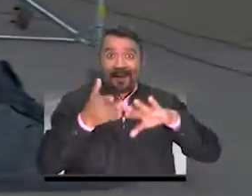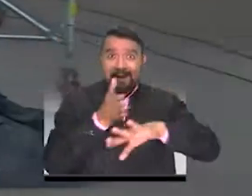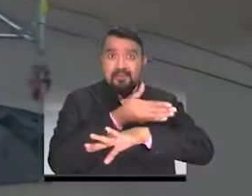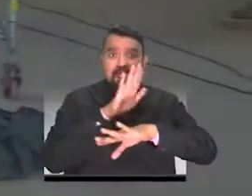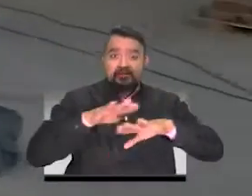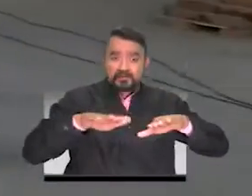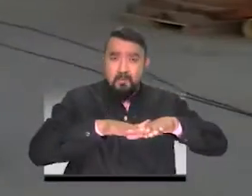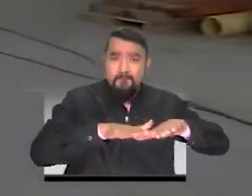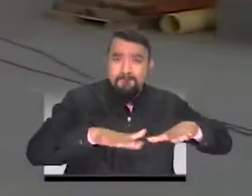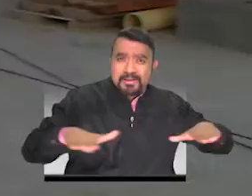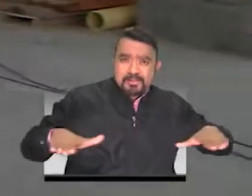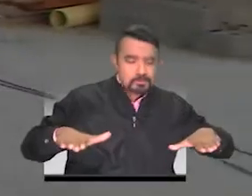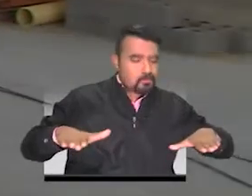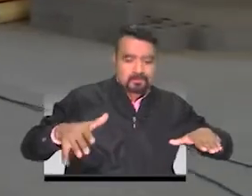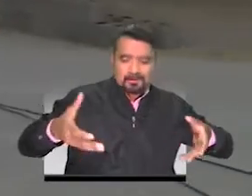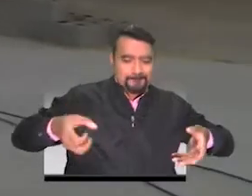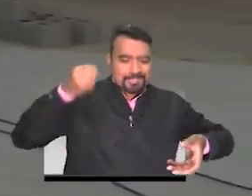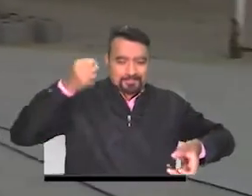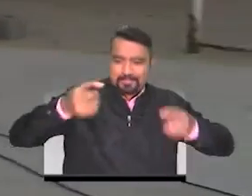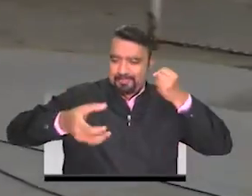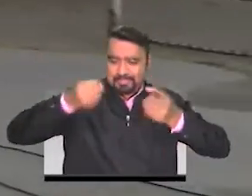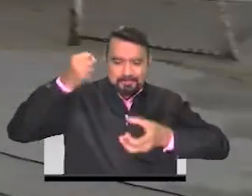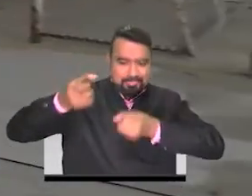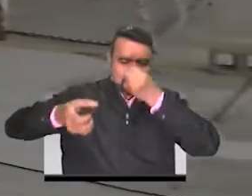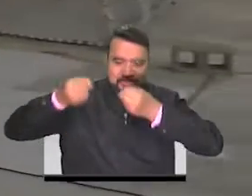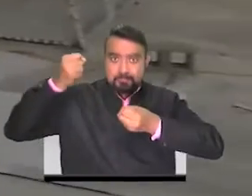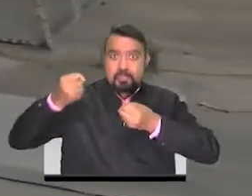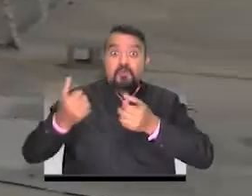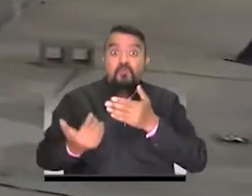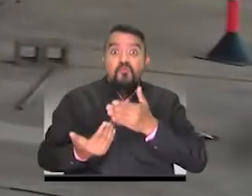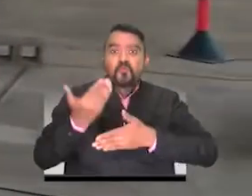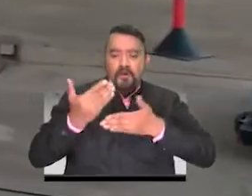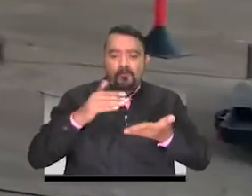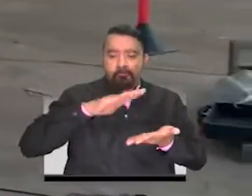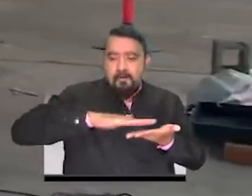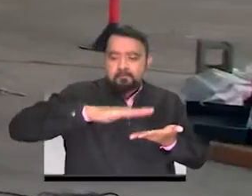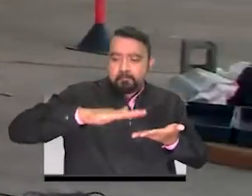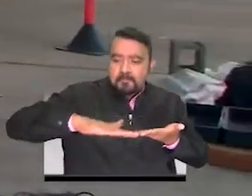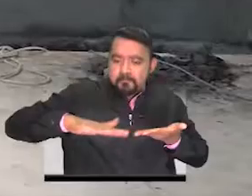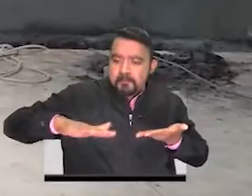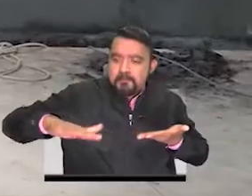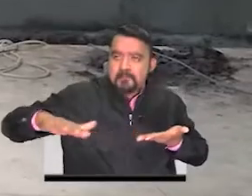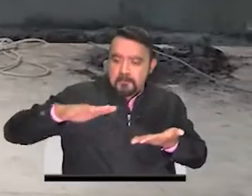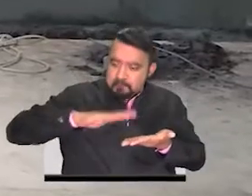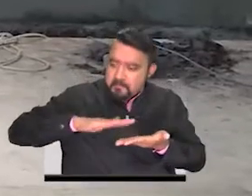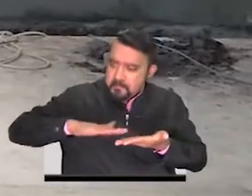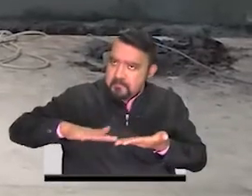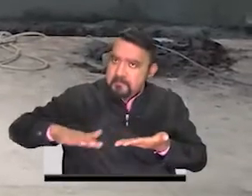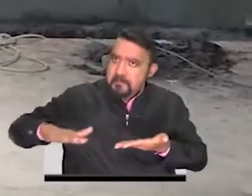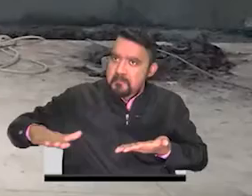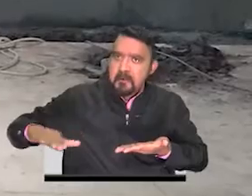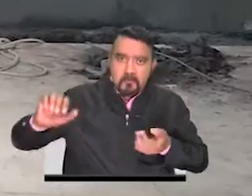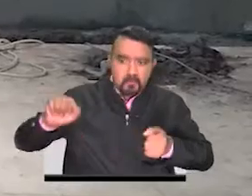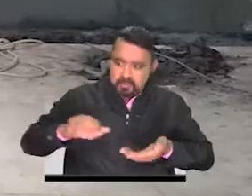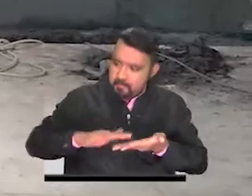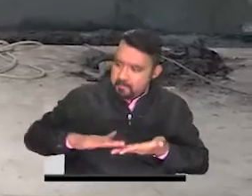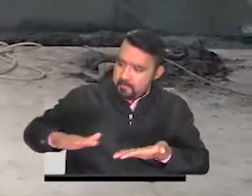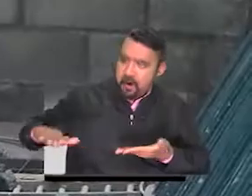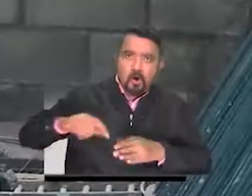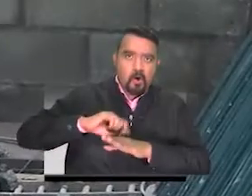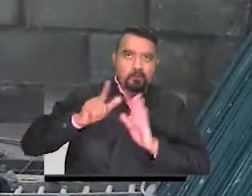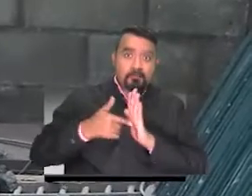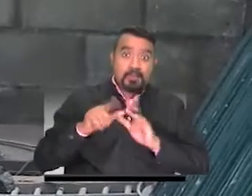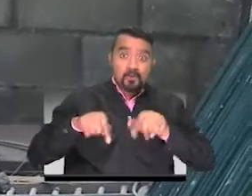Estamos haciendo una nueva losa allí en este escenario con muy buenas dimensiones. Estamos haciendo mantenimiento de las